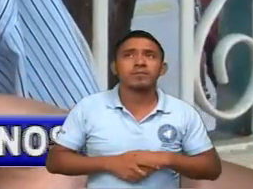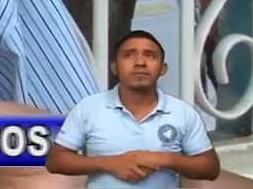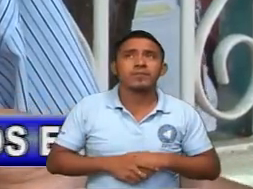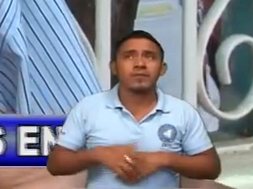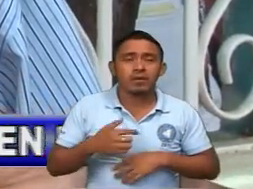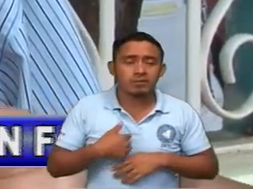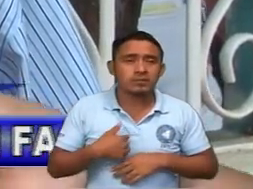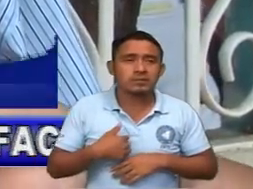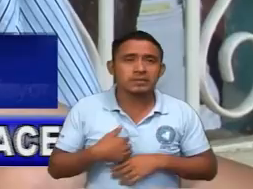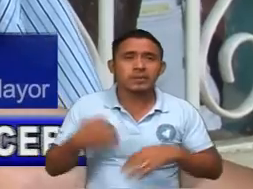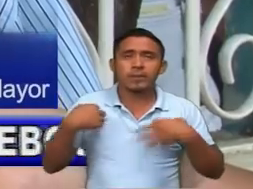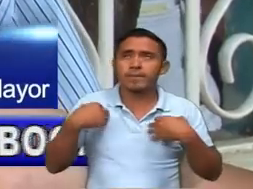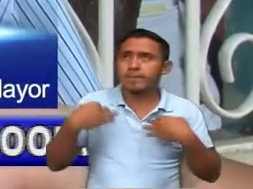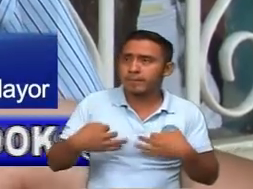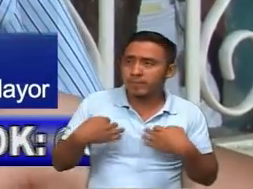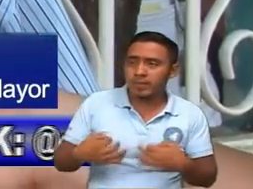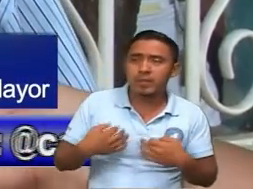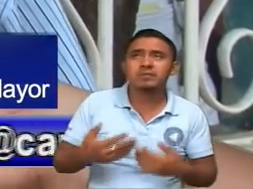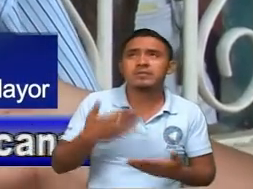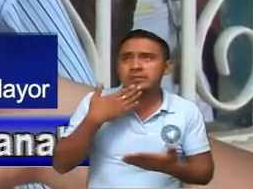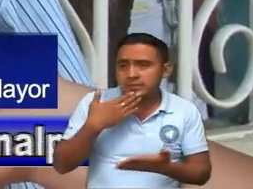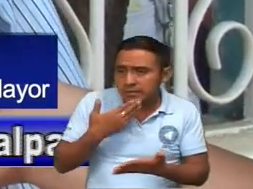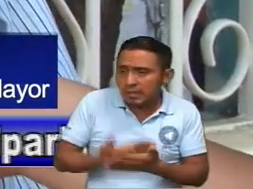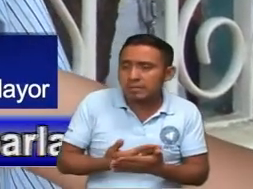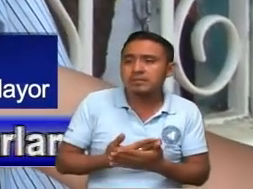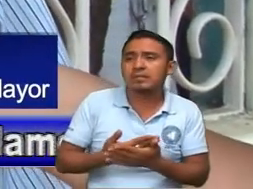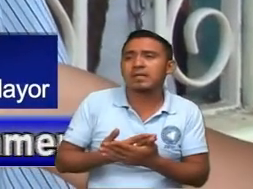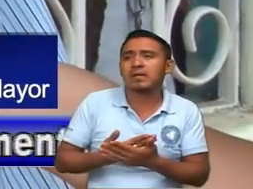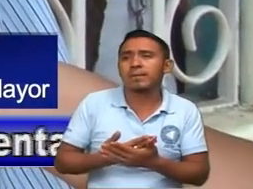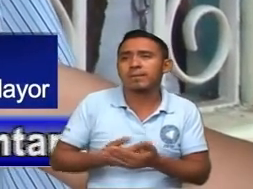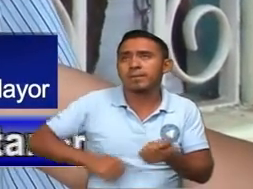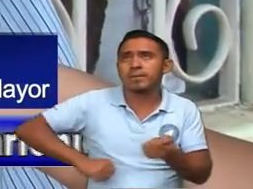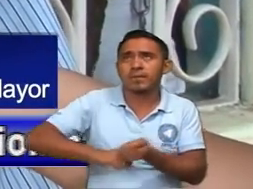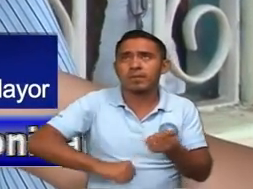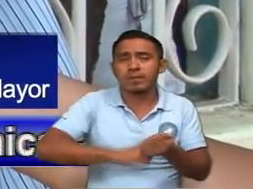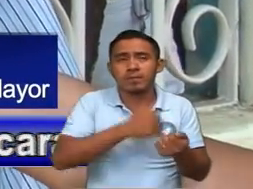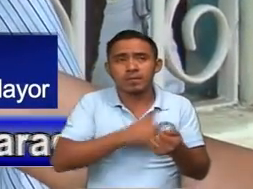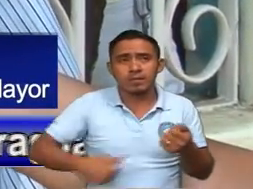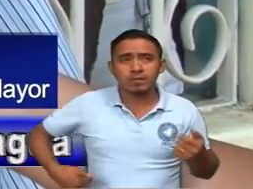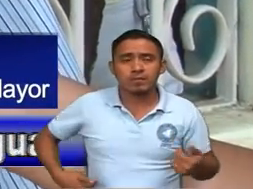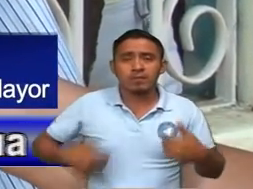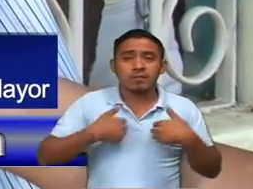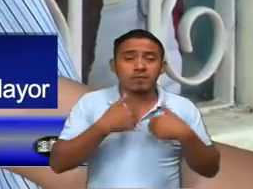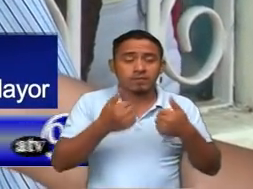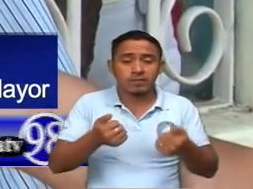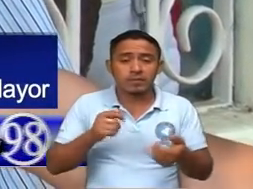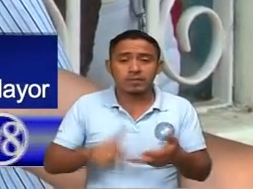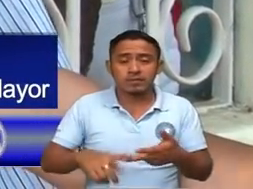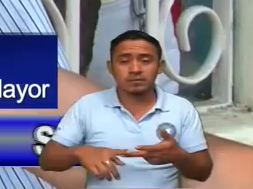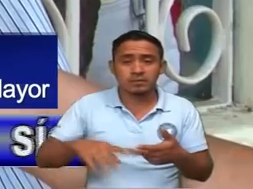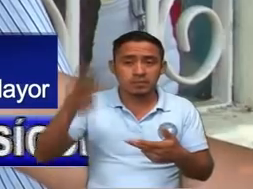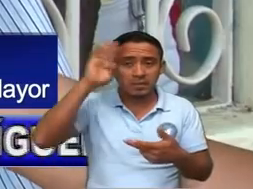Mensualmente lo hacemos gracias al patrocinio del Ministerio de la Familia y